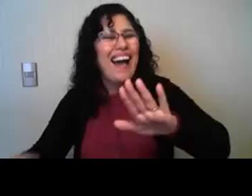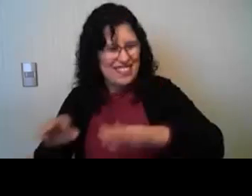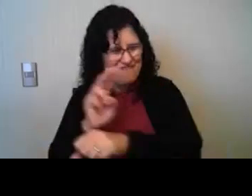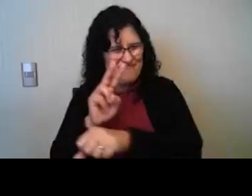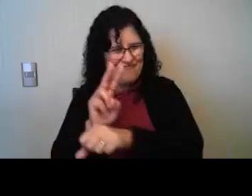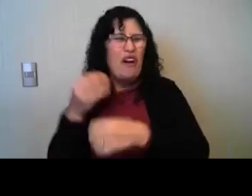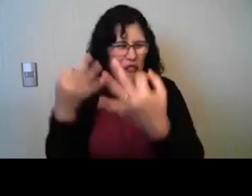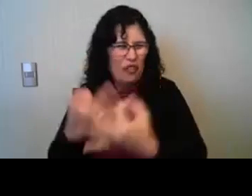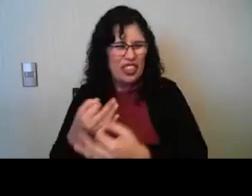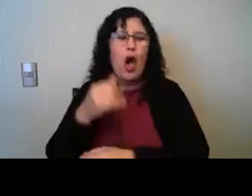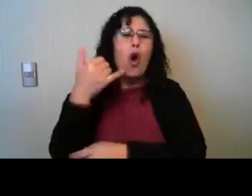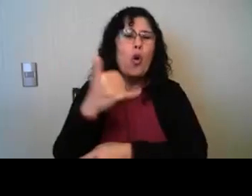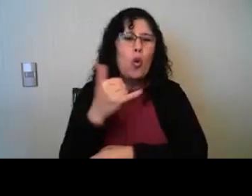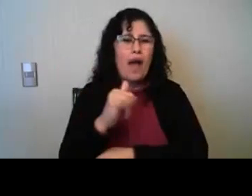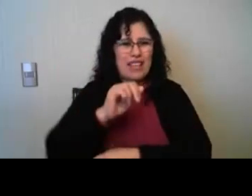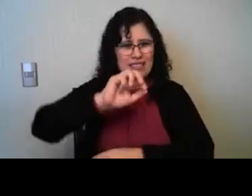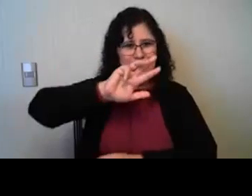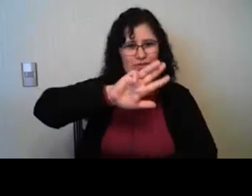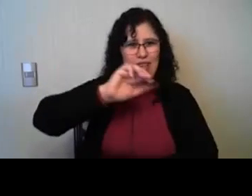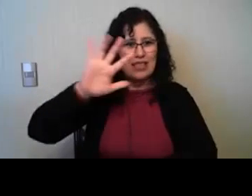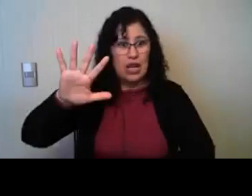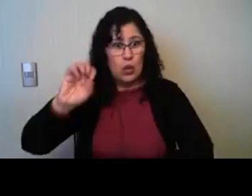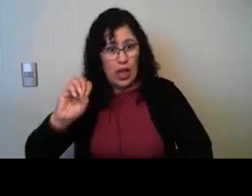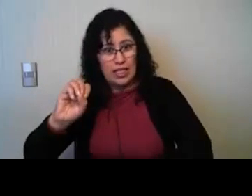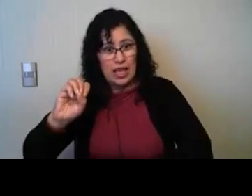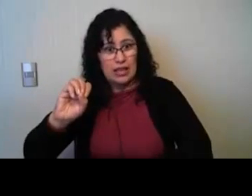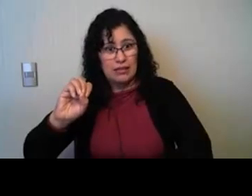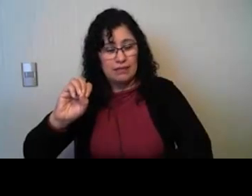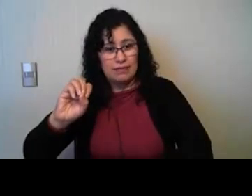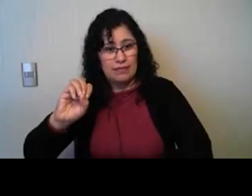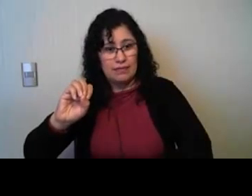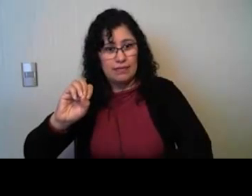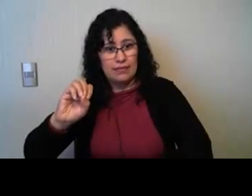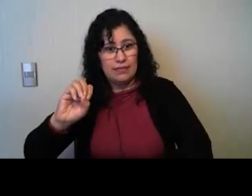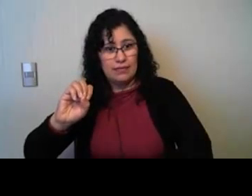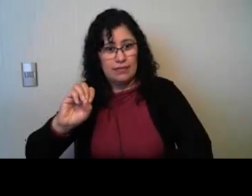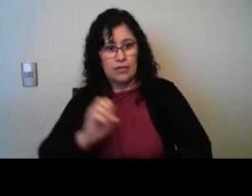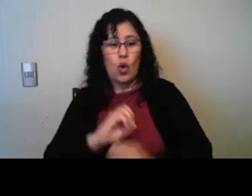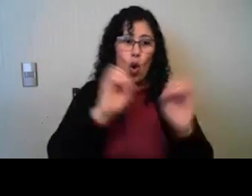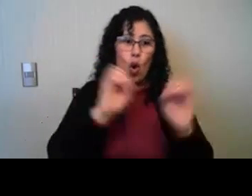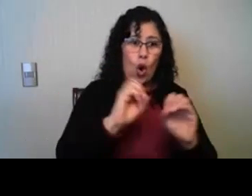9:50 y día jueves a las 11:30 según el horario.